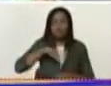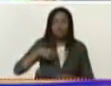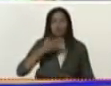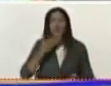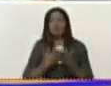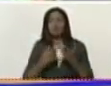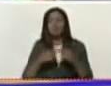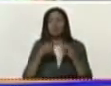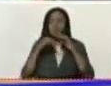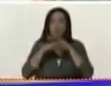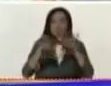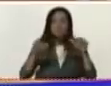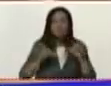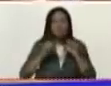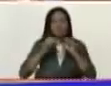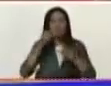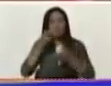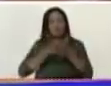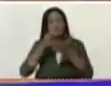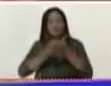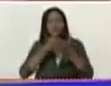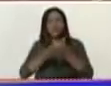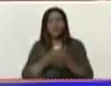agradecemos, te bendecimos, seguimos en batalla.